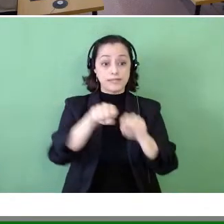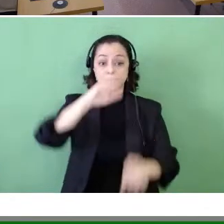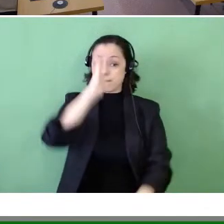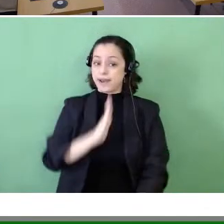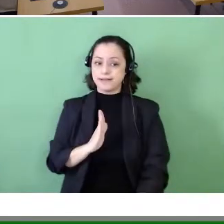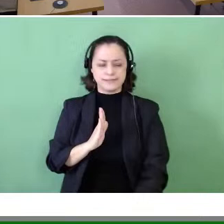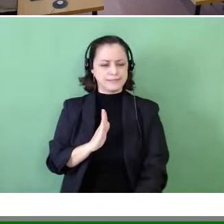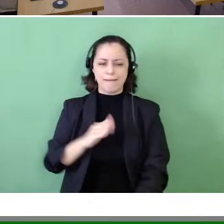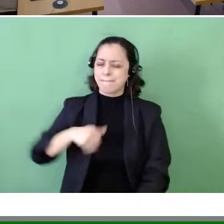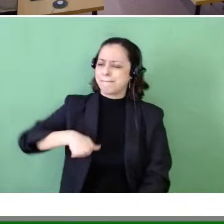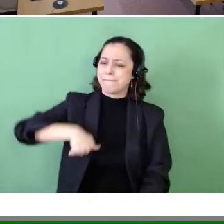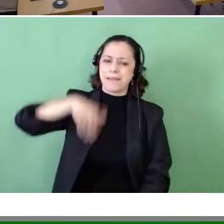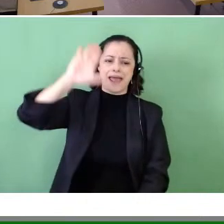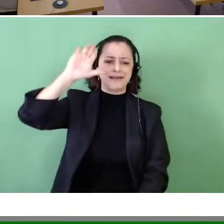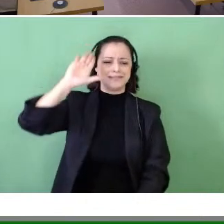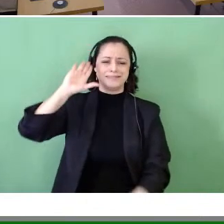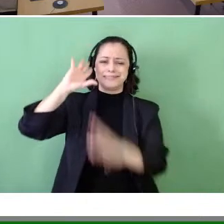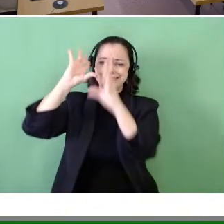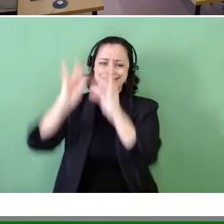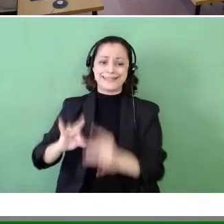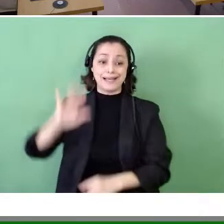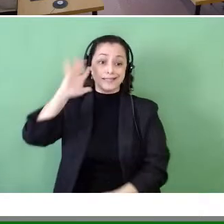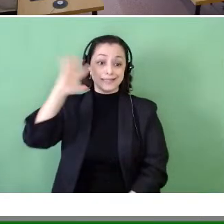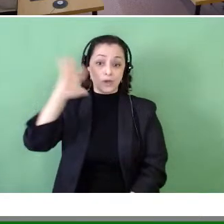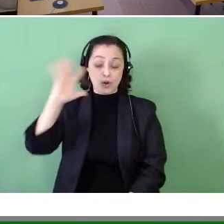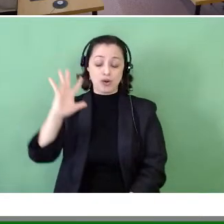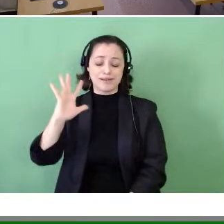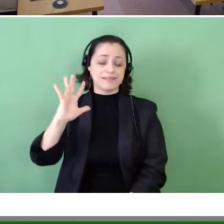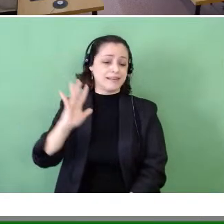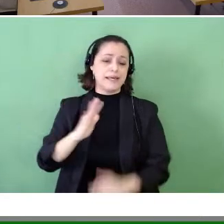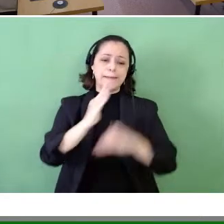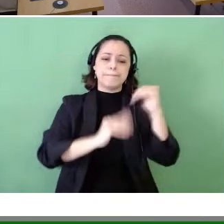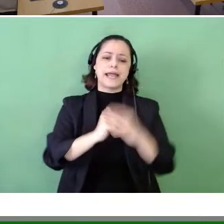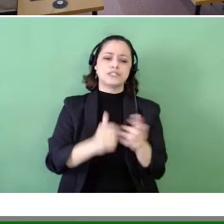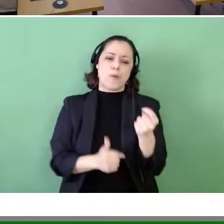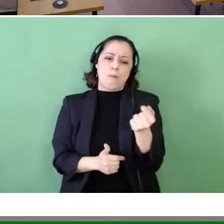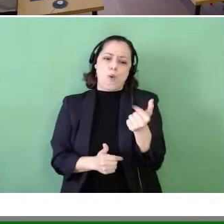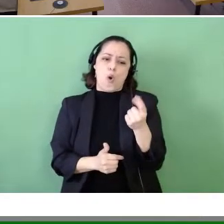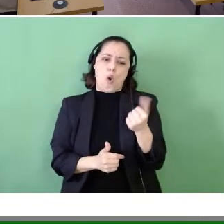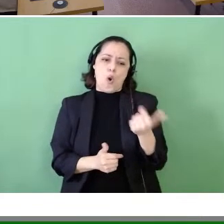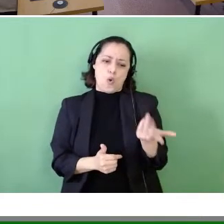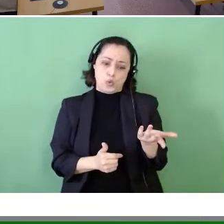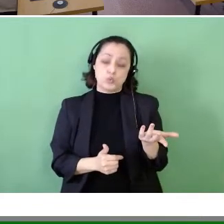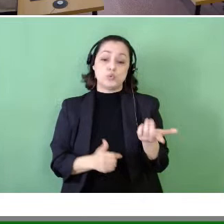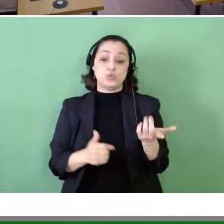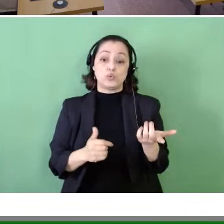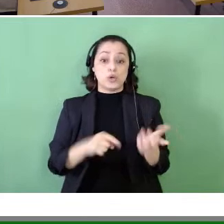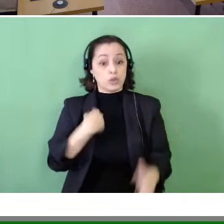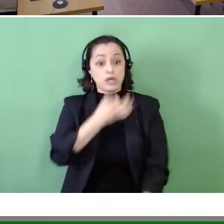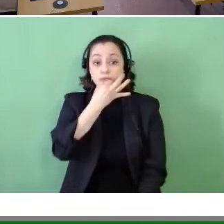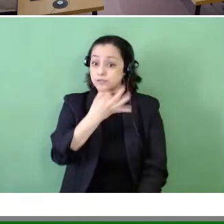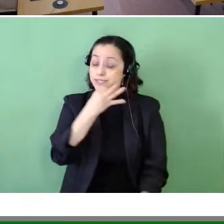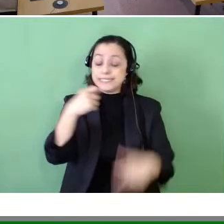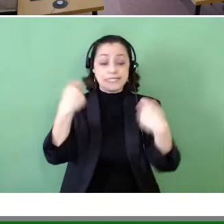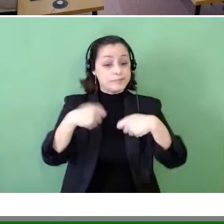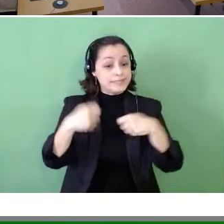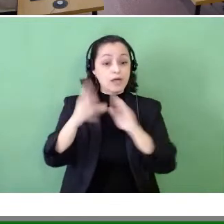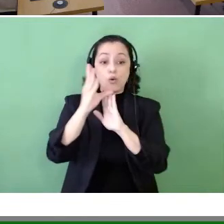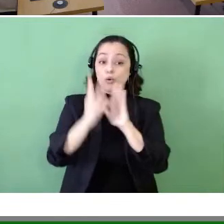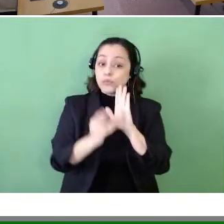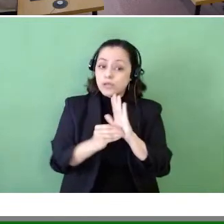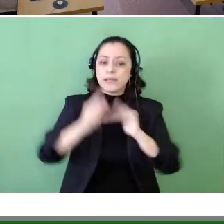mucho teóricas y poco prácticas. Entonces, también nuestra sugerencia es que haya contenidos